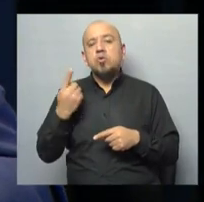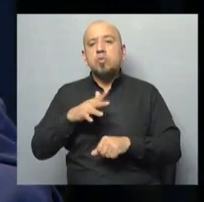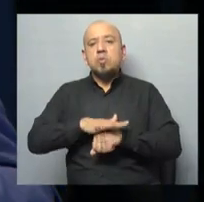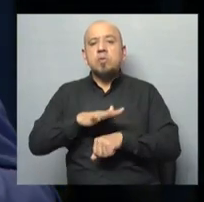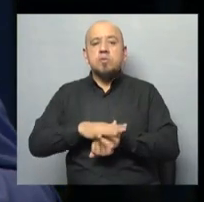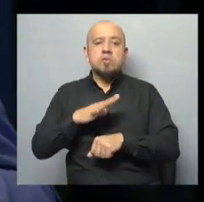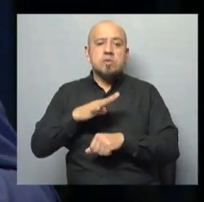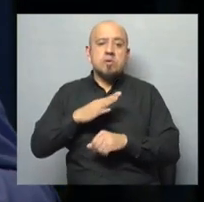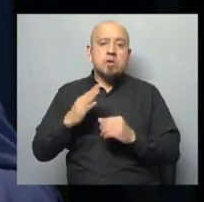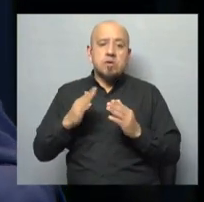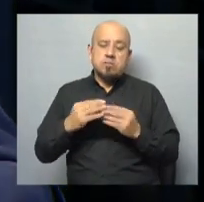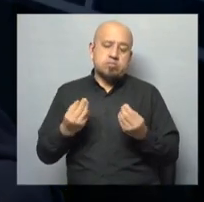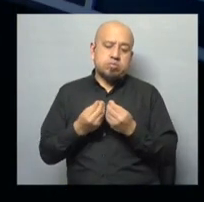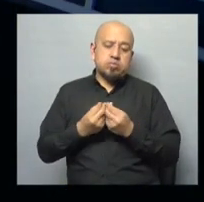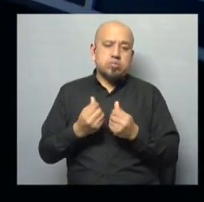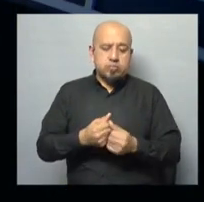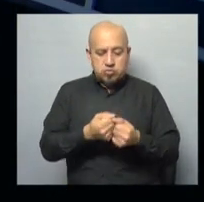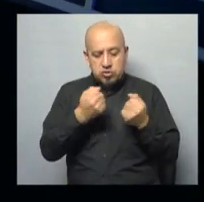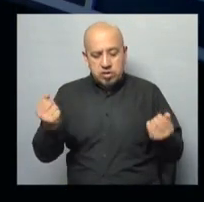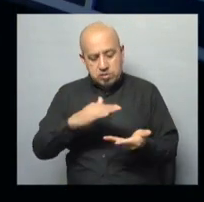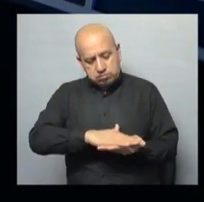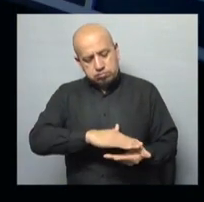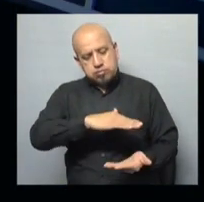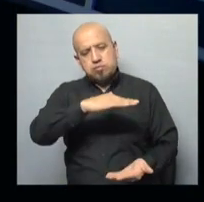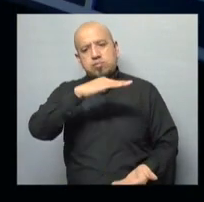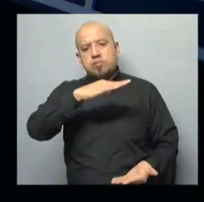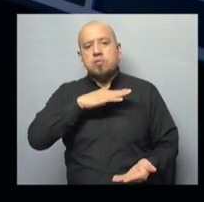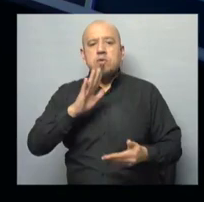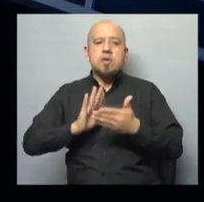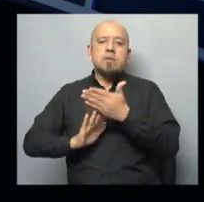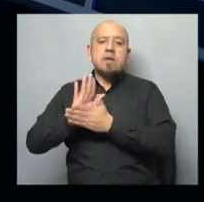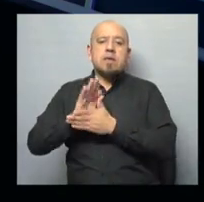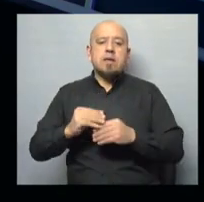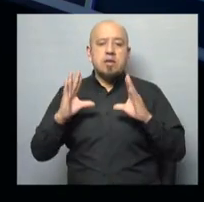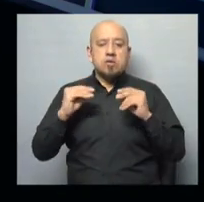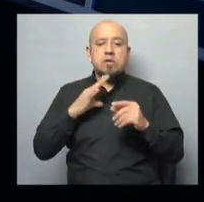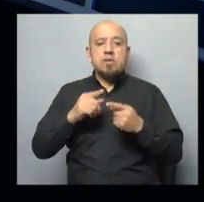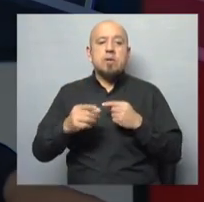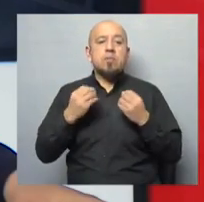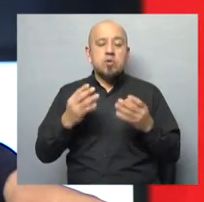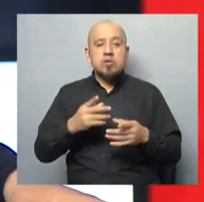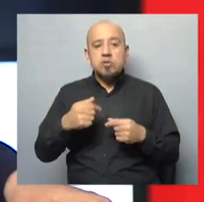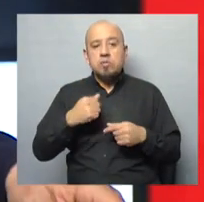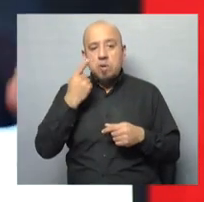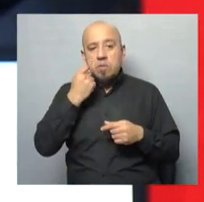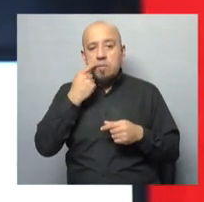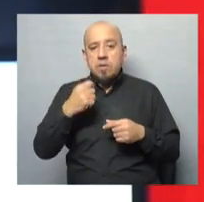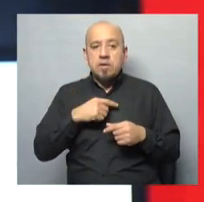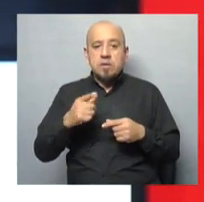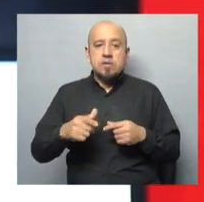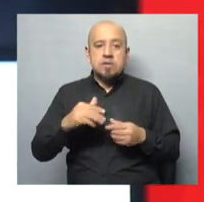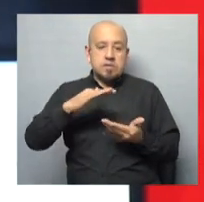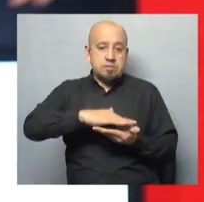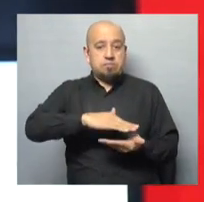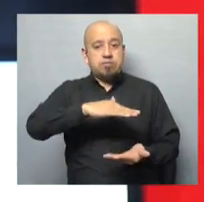casas había muchos diarios se declaró que había casa donde mundial de mañana bueno por eso por eso es que mi viejo lo recibía porque la gente ajustado de los